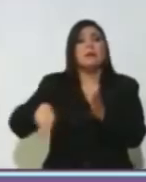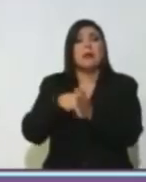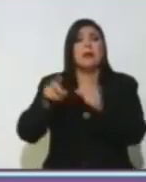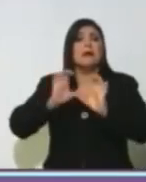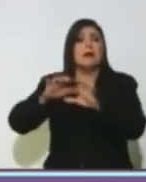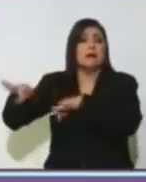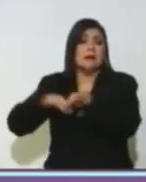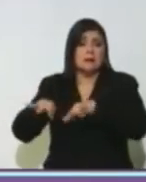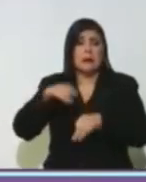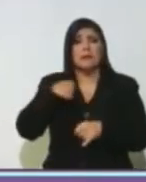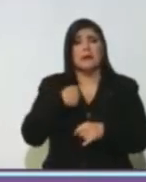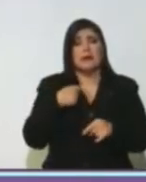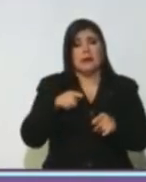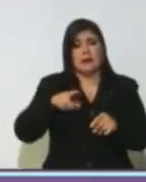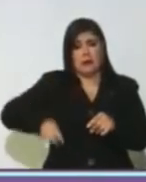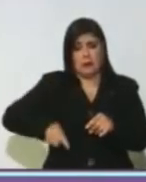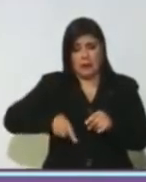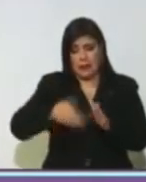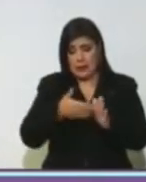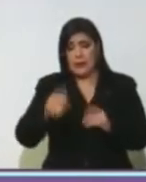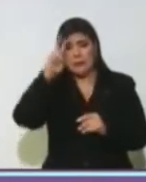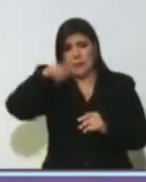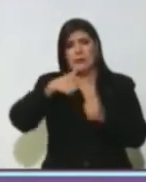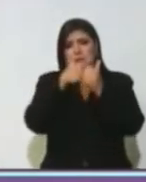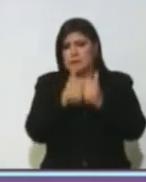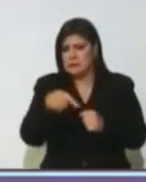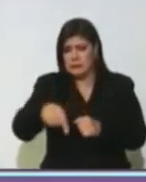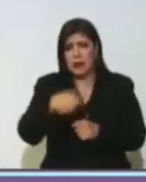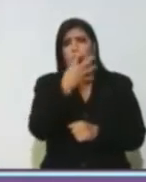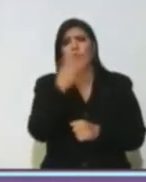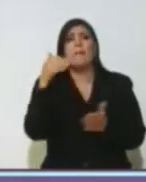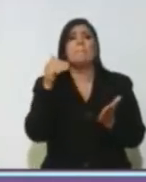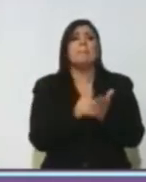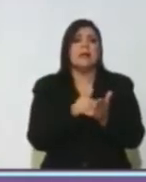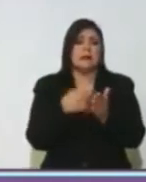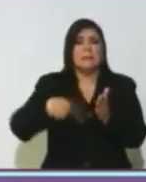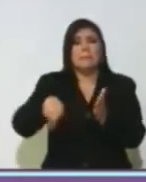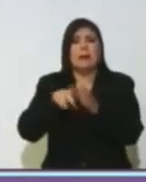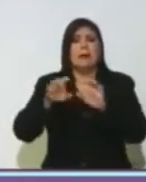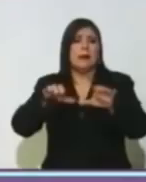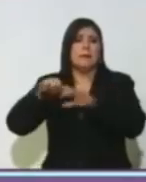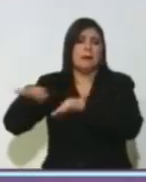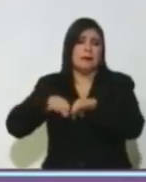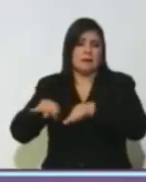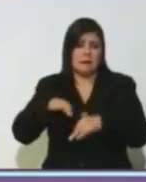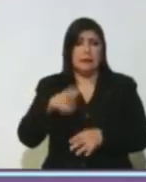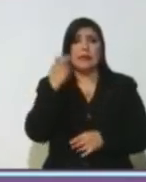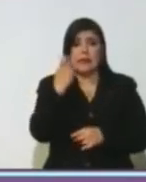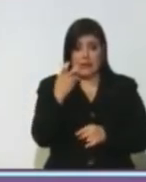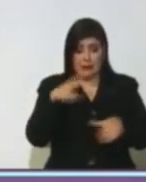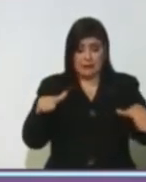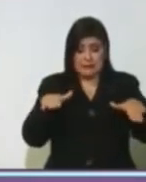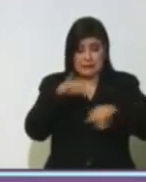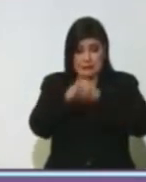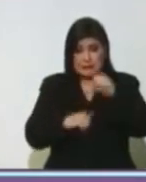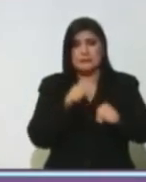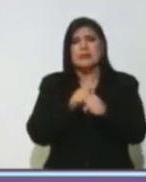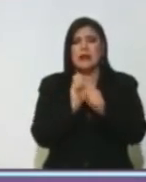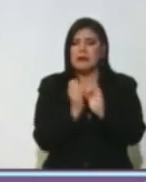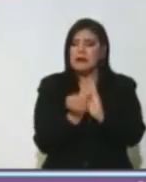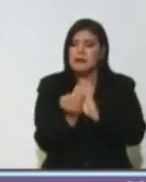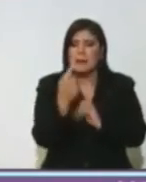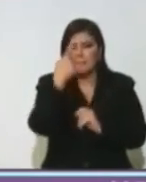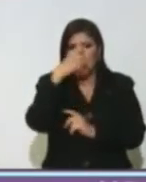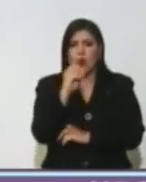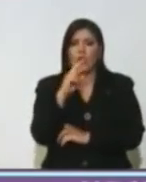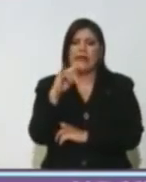estaremos trabajando para quedarnos en esta ciudad con los 400 mil empleos este aeropuerto estará cercano a la zona oriente